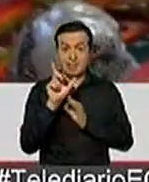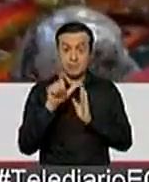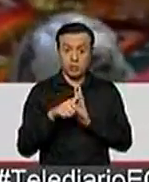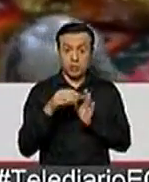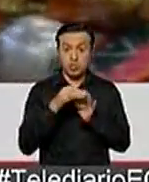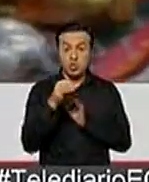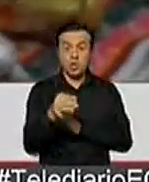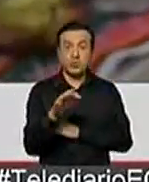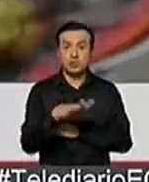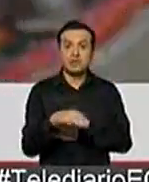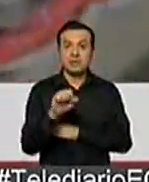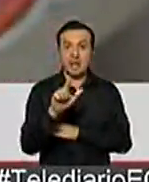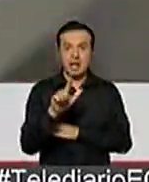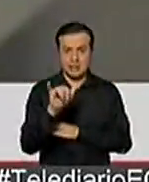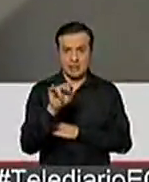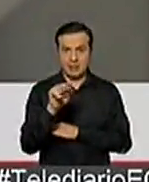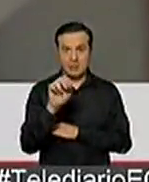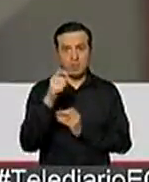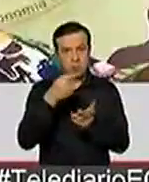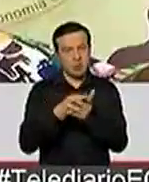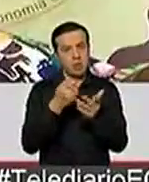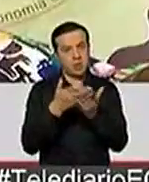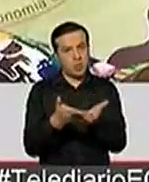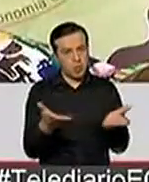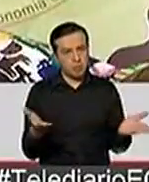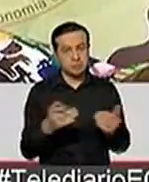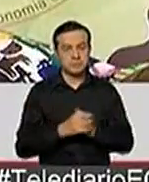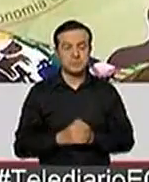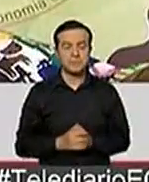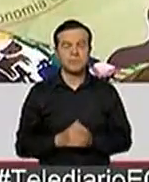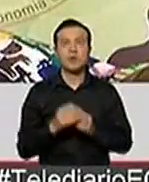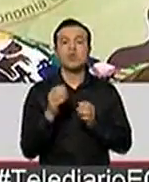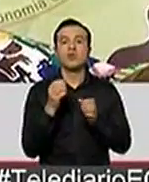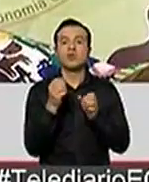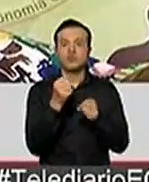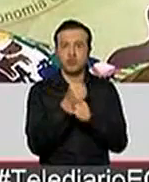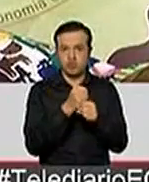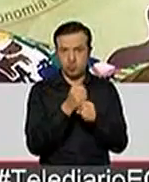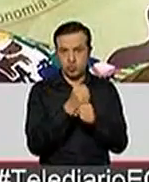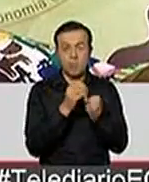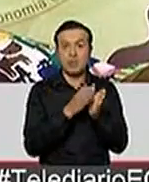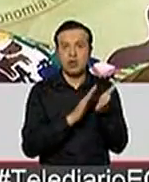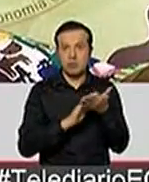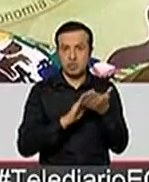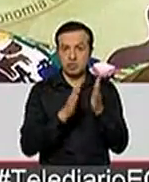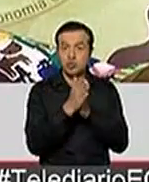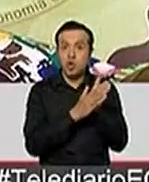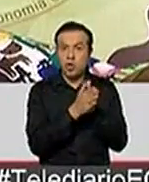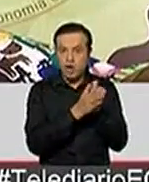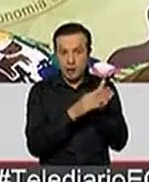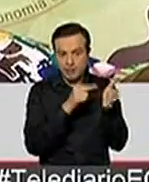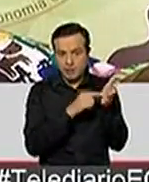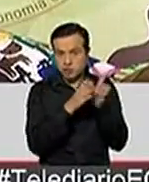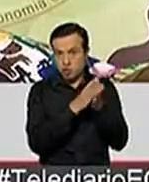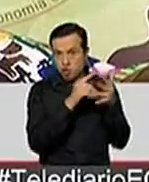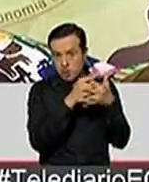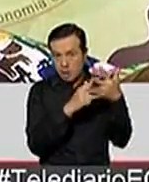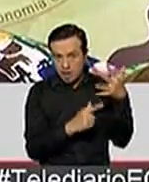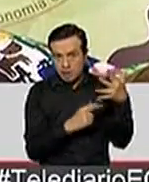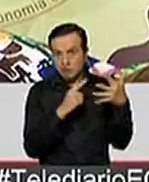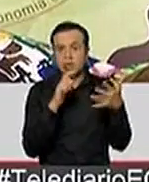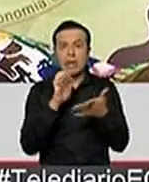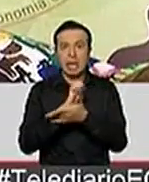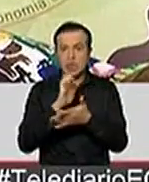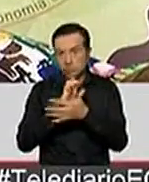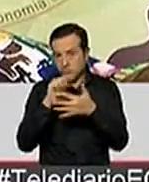conocer, degustar y comprar los diferentes productos. Tenemos chocolates, bastantes variedades, tenemos bastantes variedades de